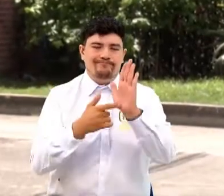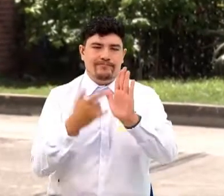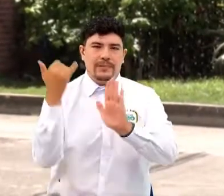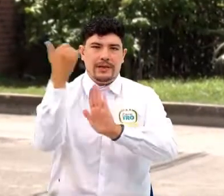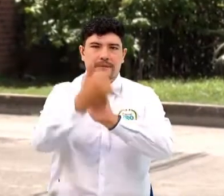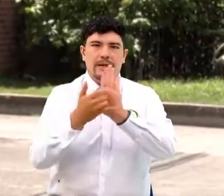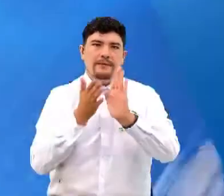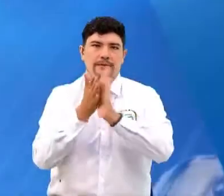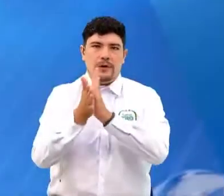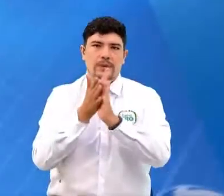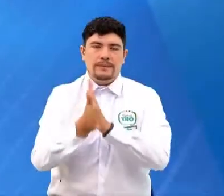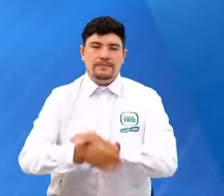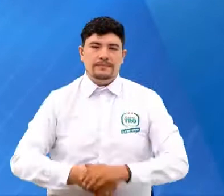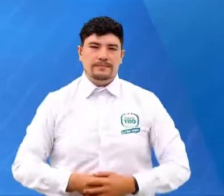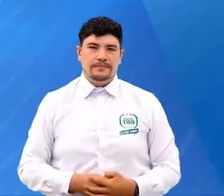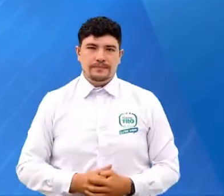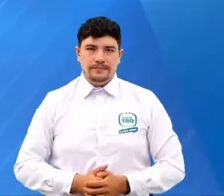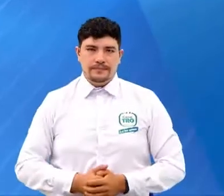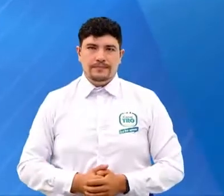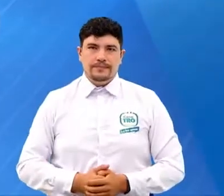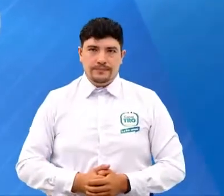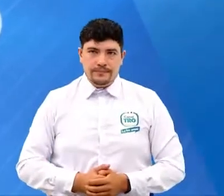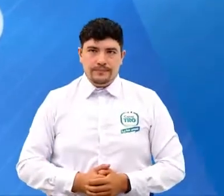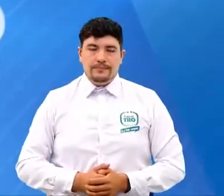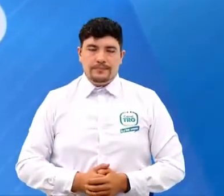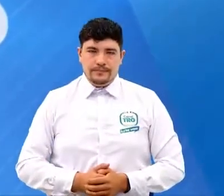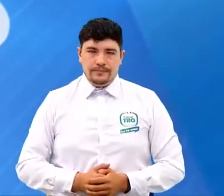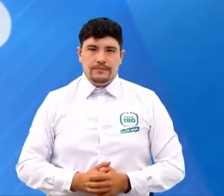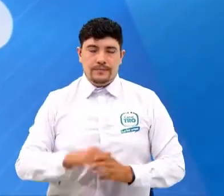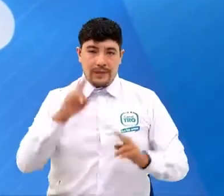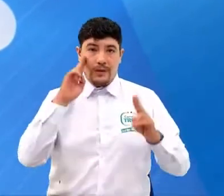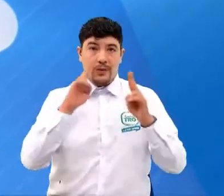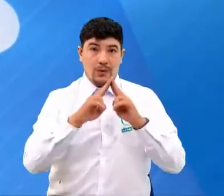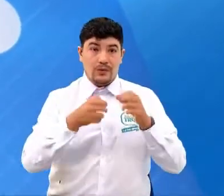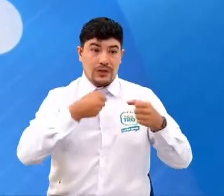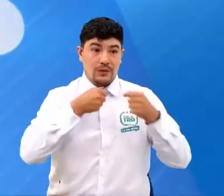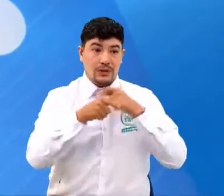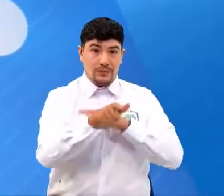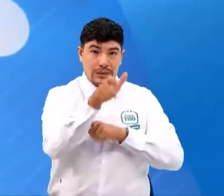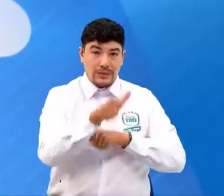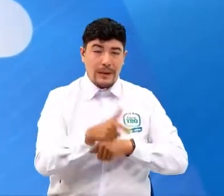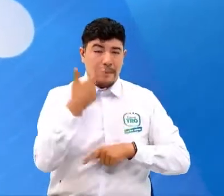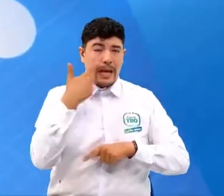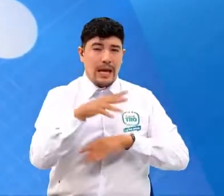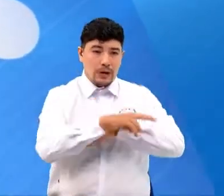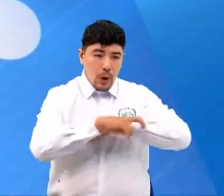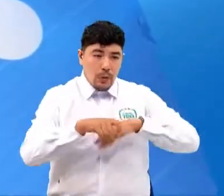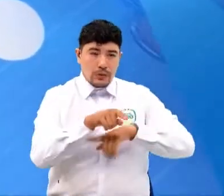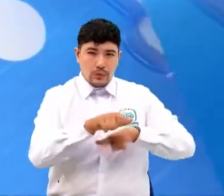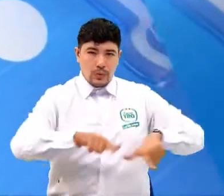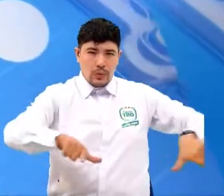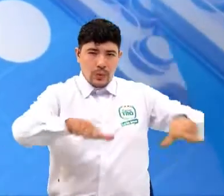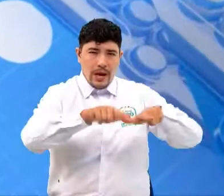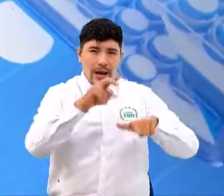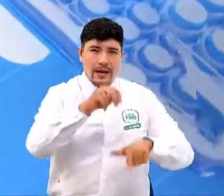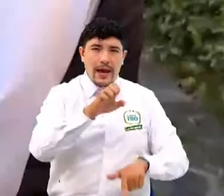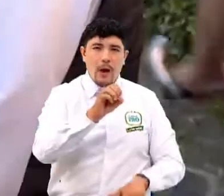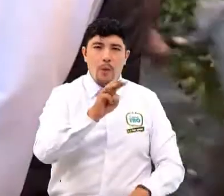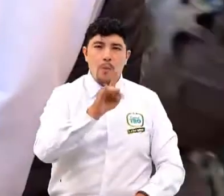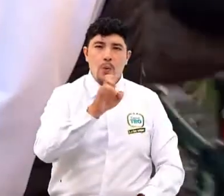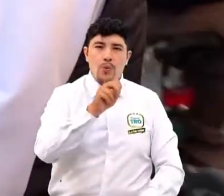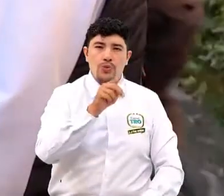cuento. Desde que se supo la noticia del presunto hurto a Luzdari Surmay en el lugar del sector de Neomundo y Cacique,